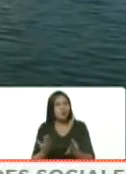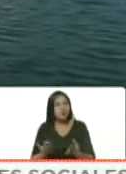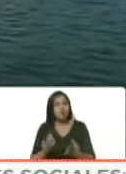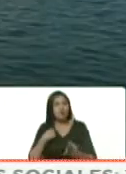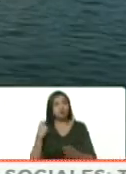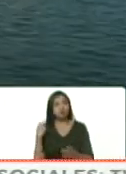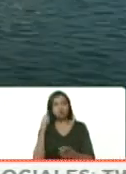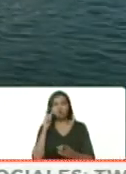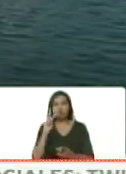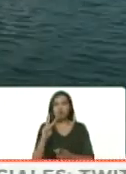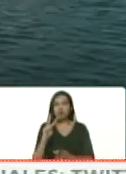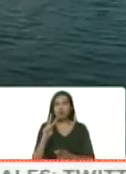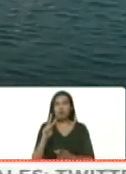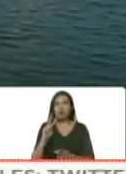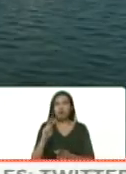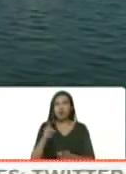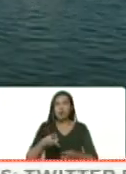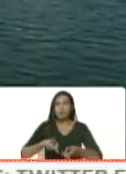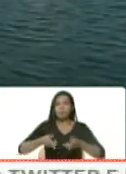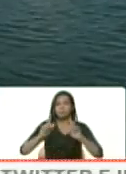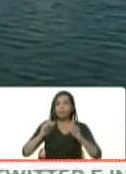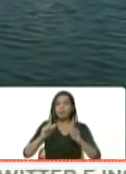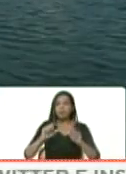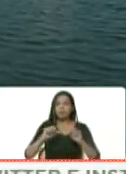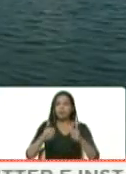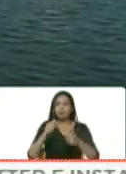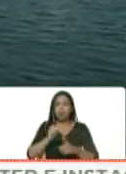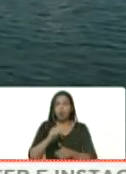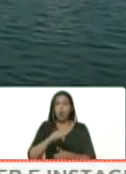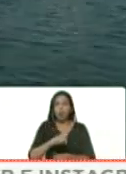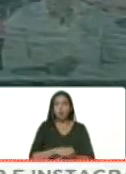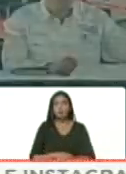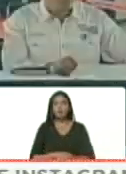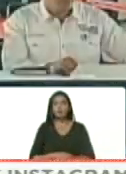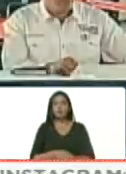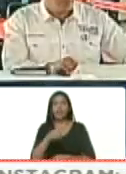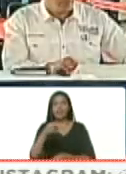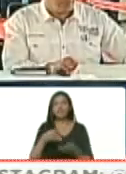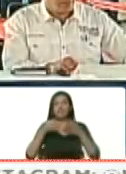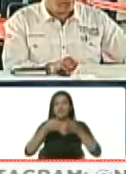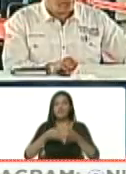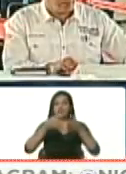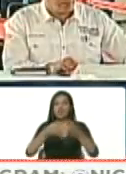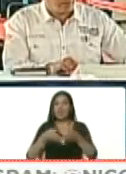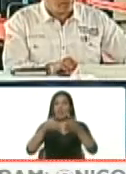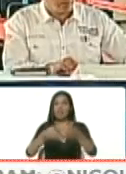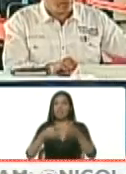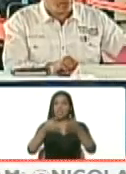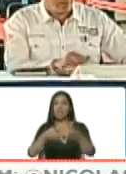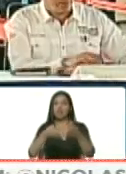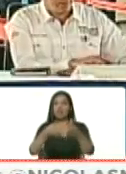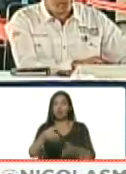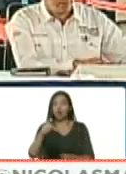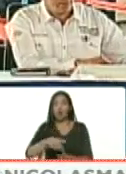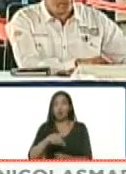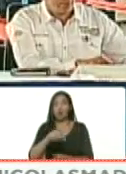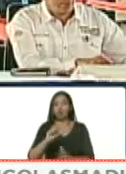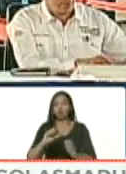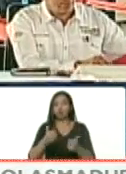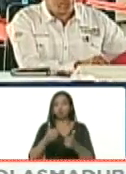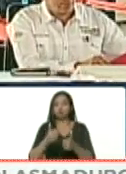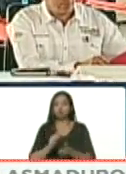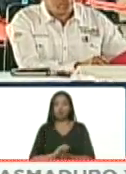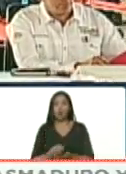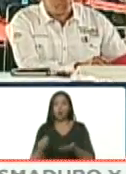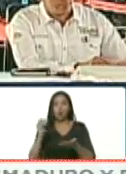dar el pistoletazo de salida de este ferry. De este ferry que va